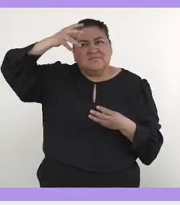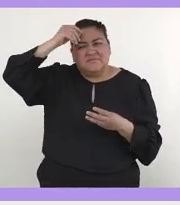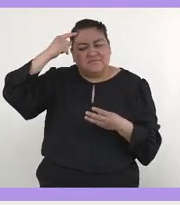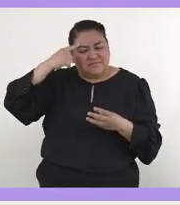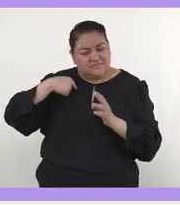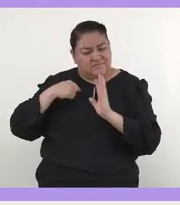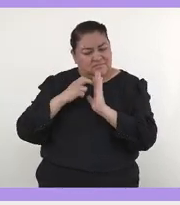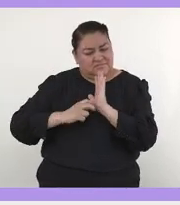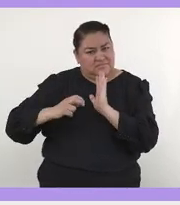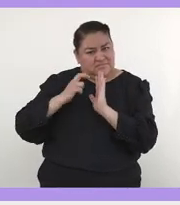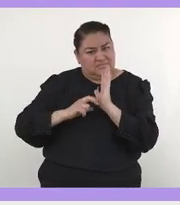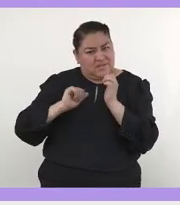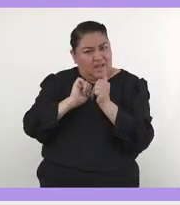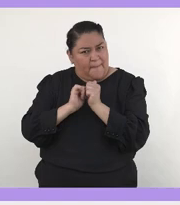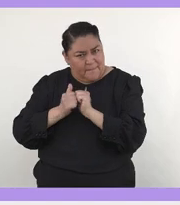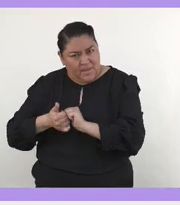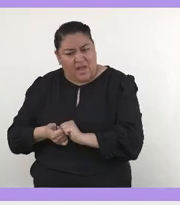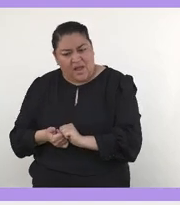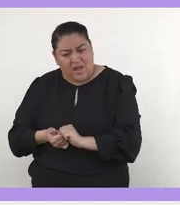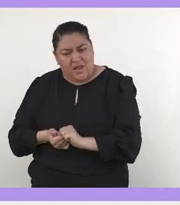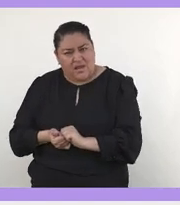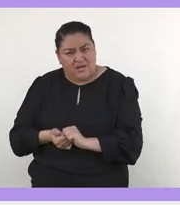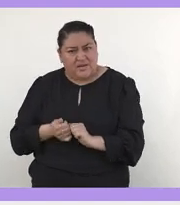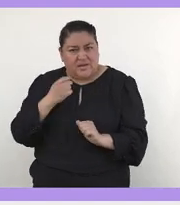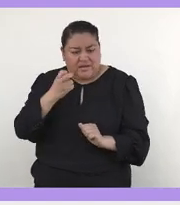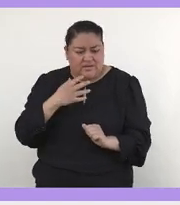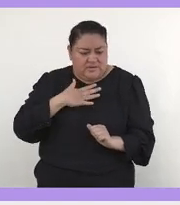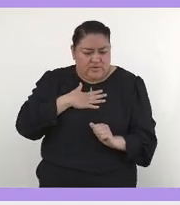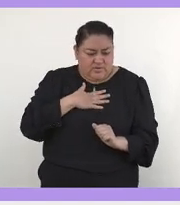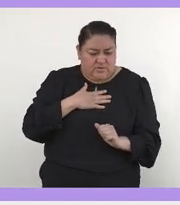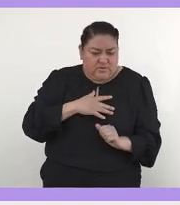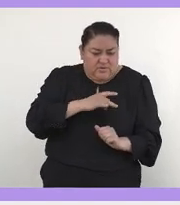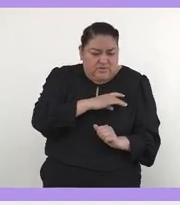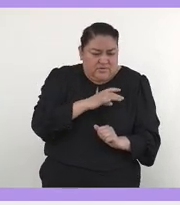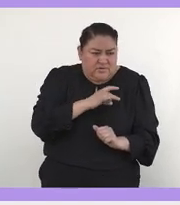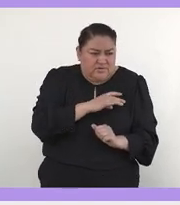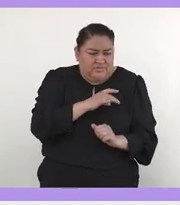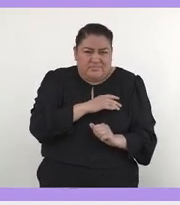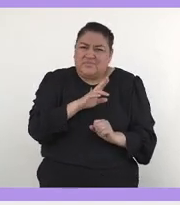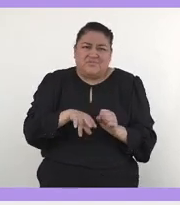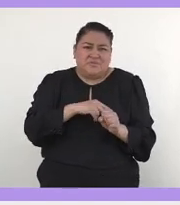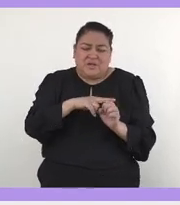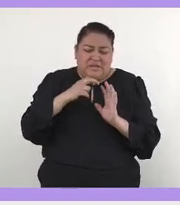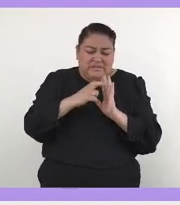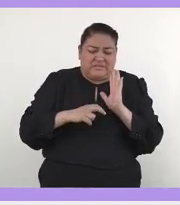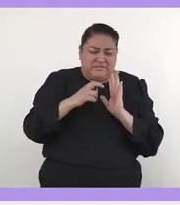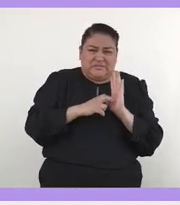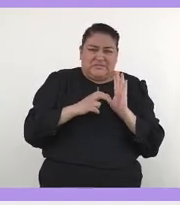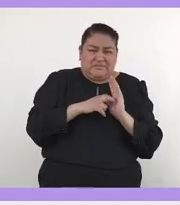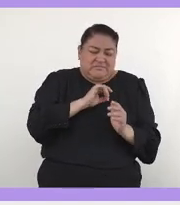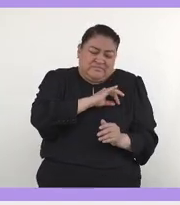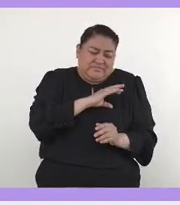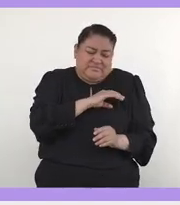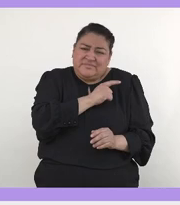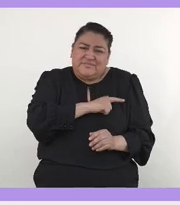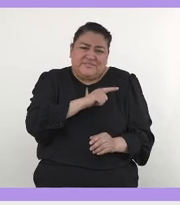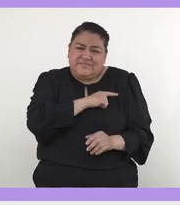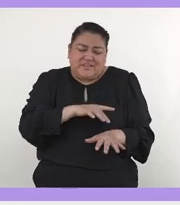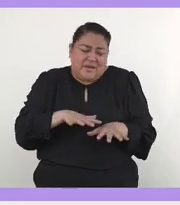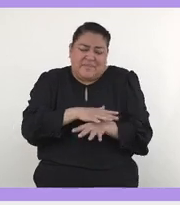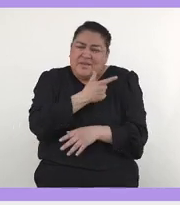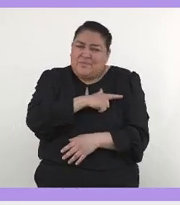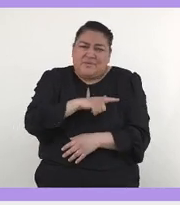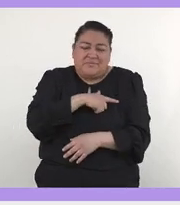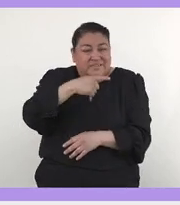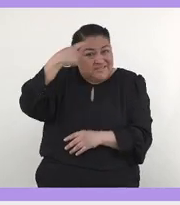una cosa bien bien importante no queremos cambiarnos da mucho miedo no nos gusta yo lo sé pero necesitamos cambiar un poco también la forma